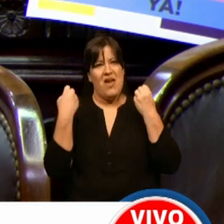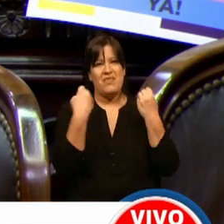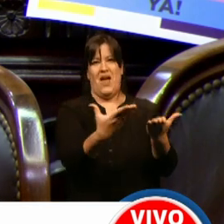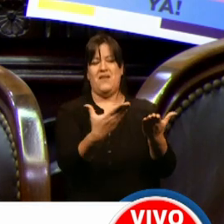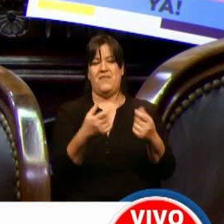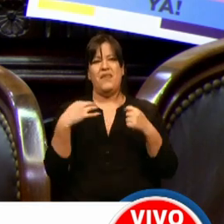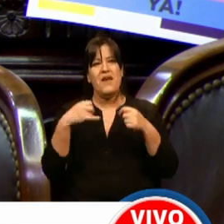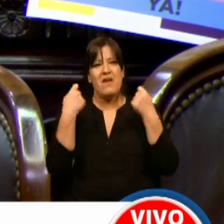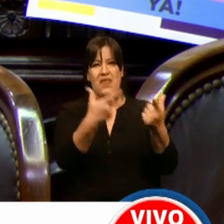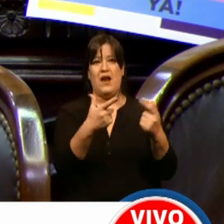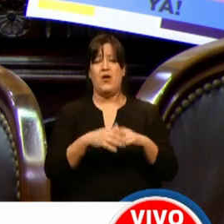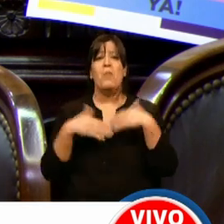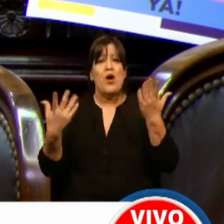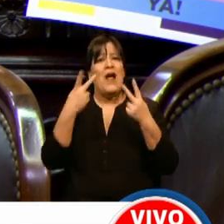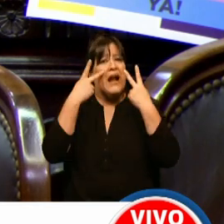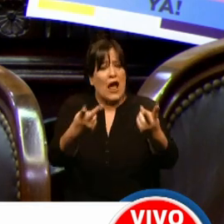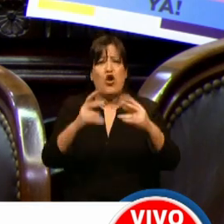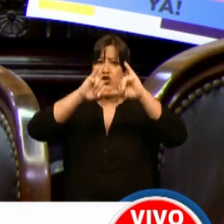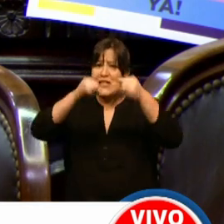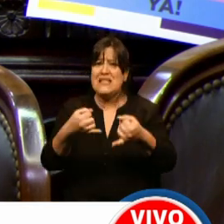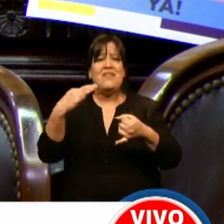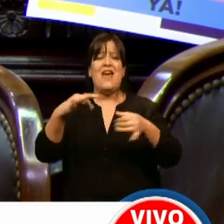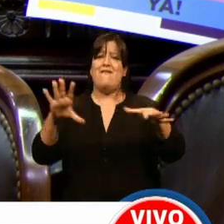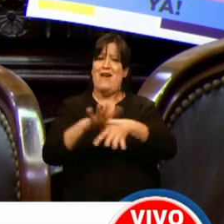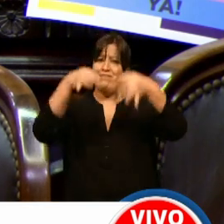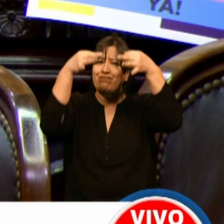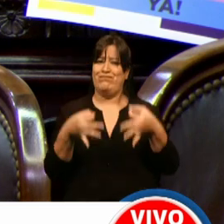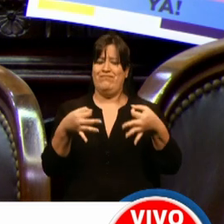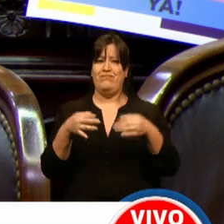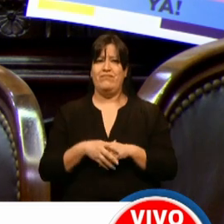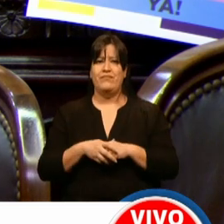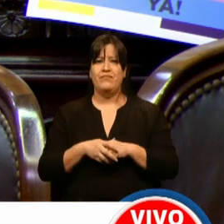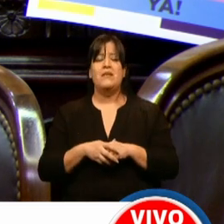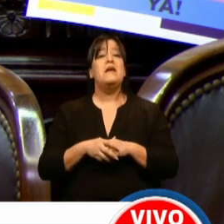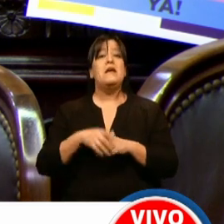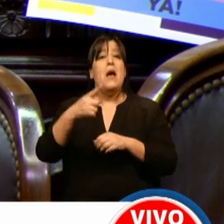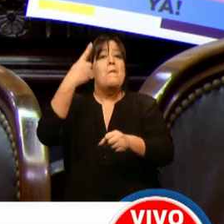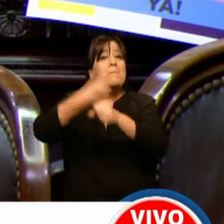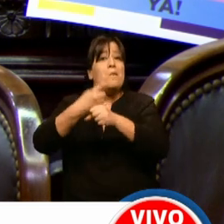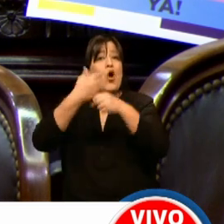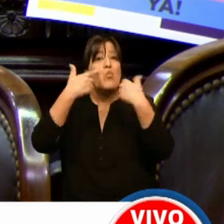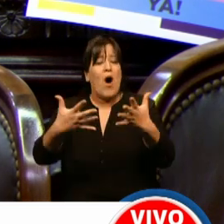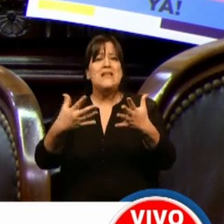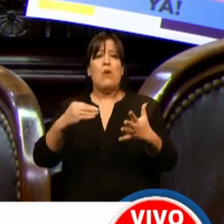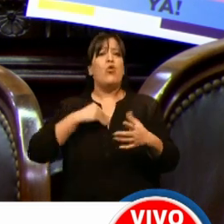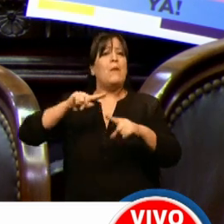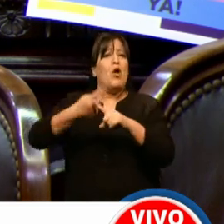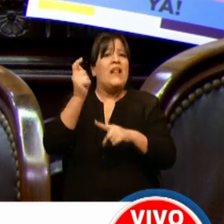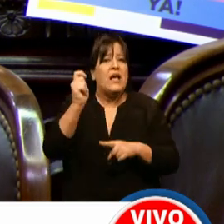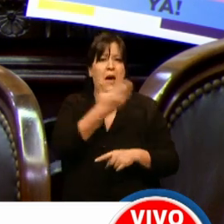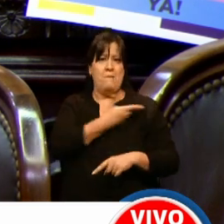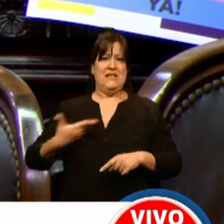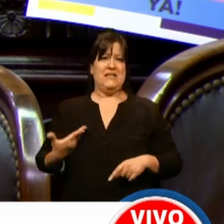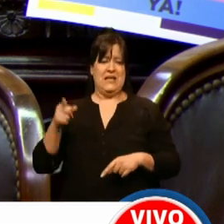los debemos y queremos reconocerlo y queremos hacerlo efectivo y quienes primero mostraron esa voluntad política fueron el presidente